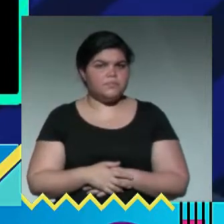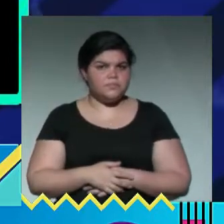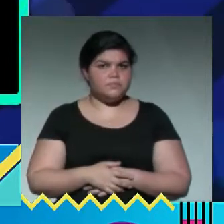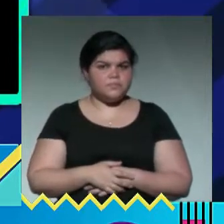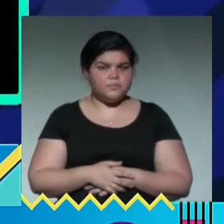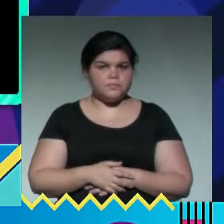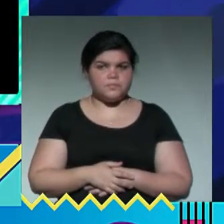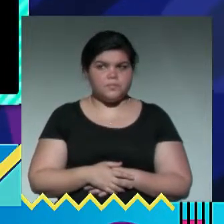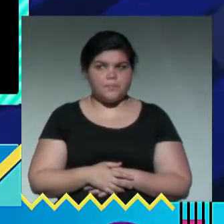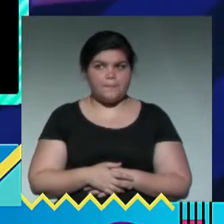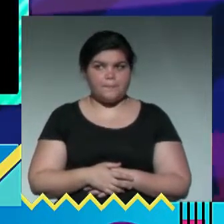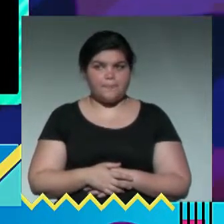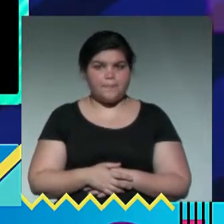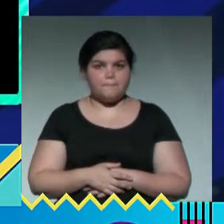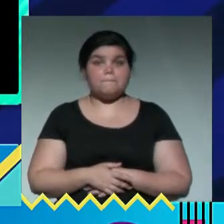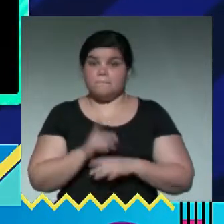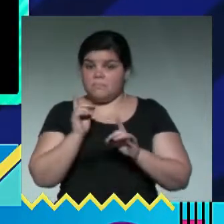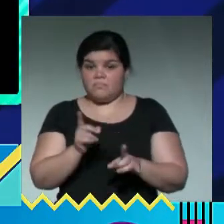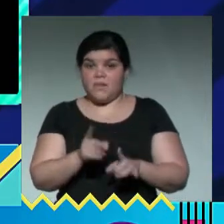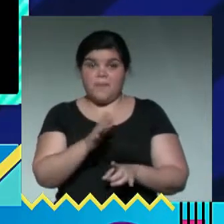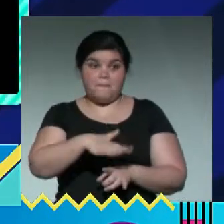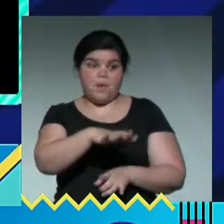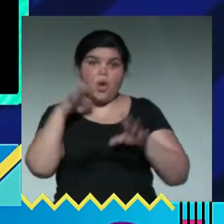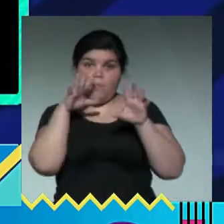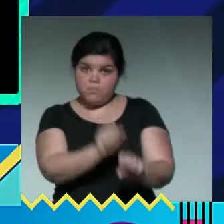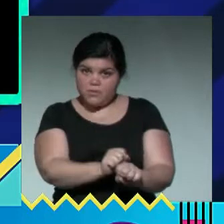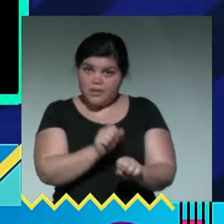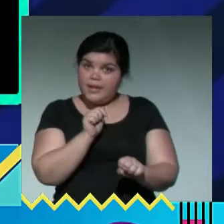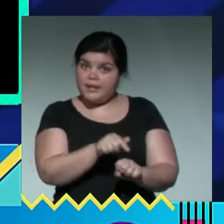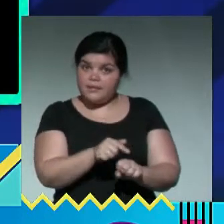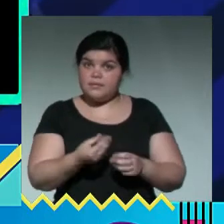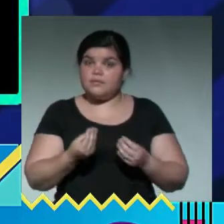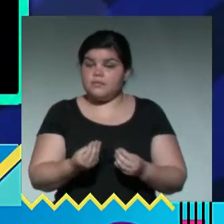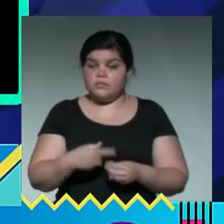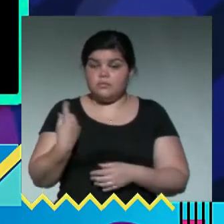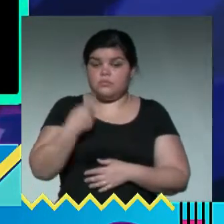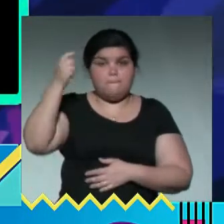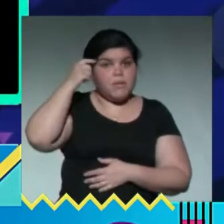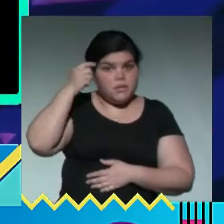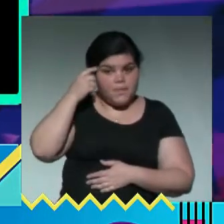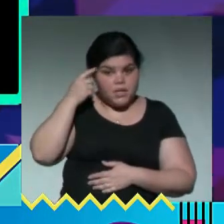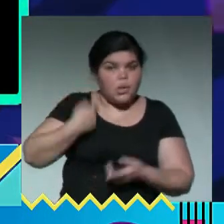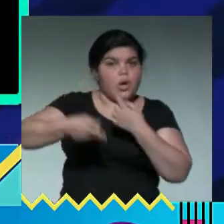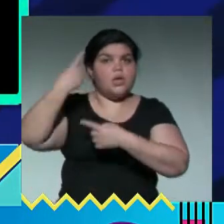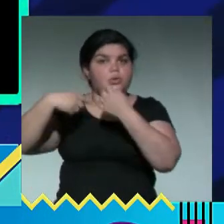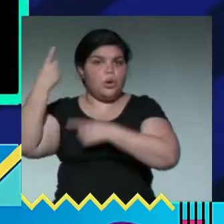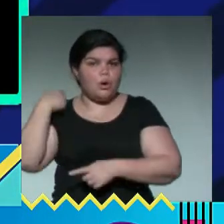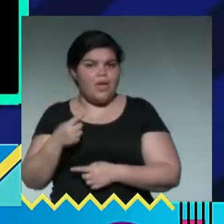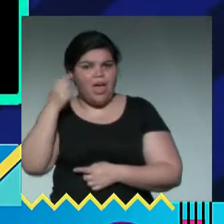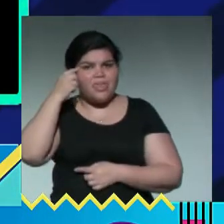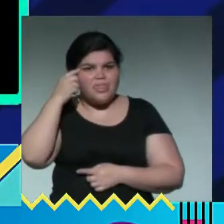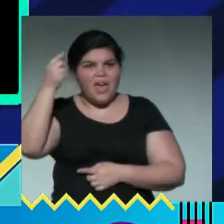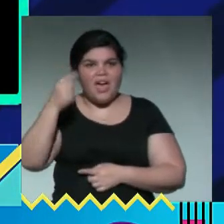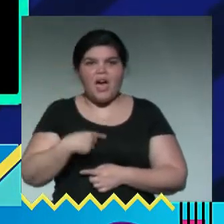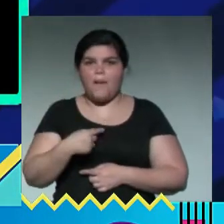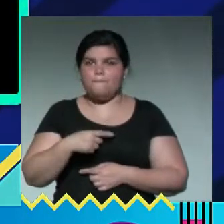supuesto, sobre esa conquista, y así debe ser, porque el pensamiento, la historia, las ideologías no son